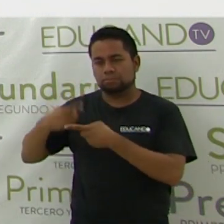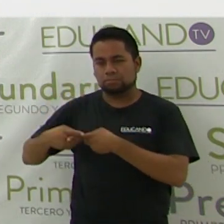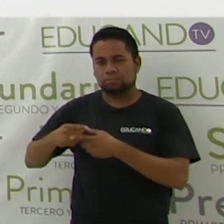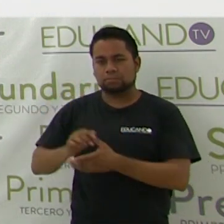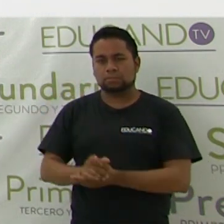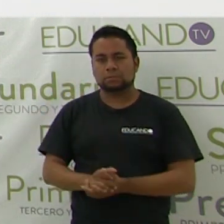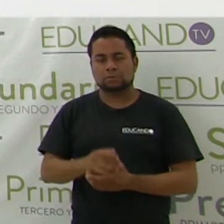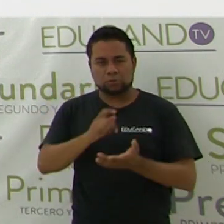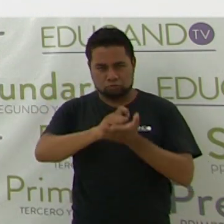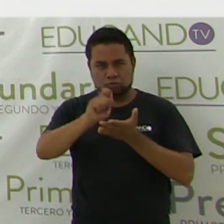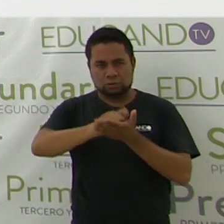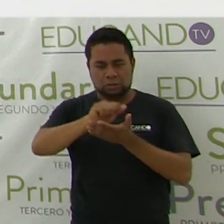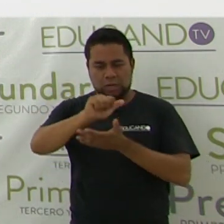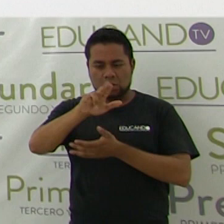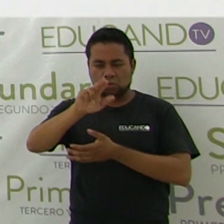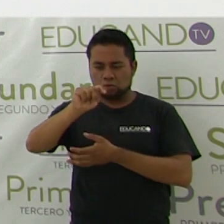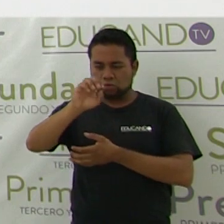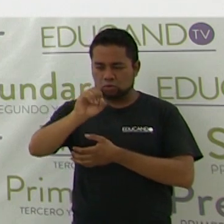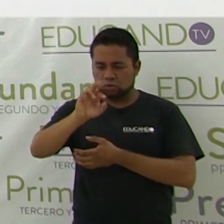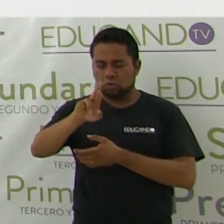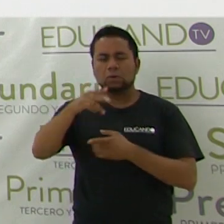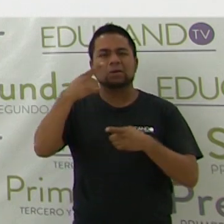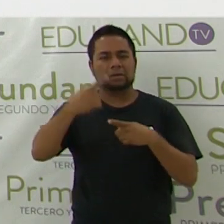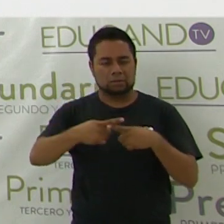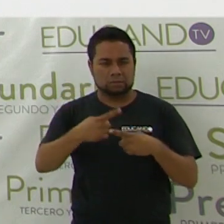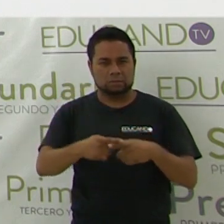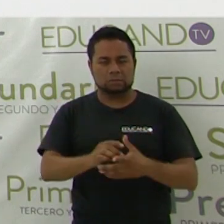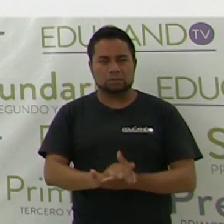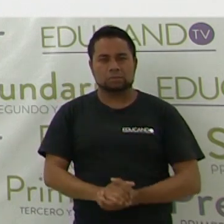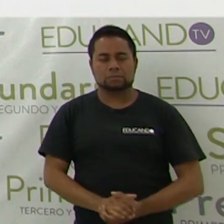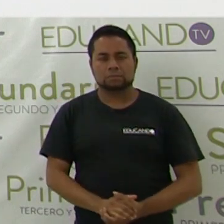Autor, vamos a poner. Autor.